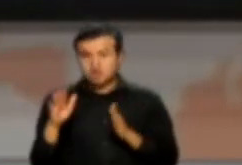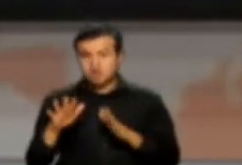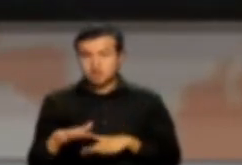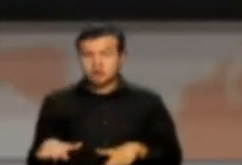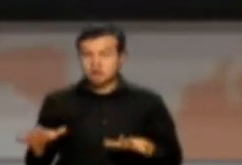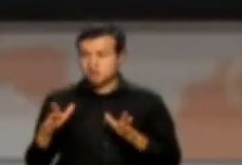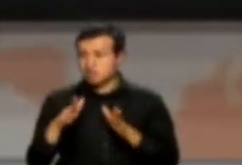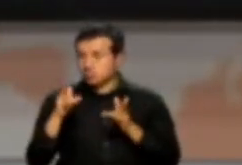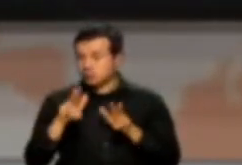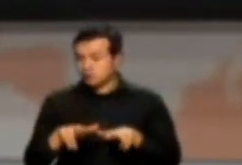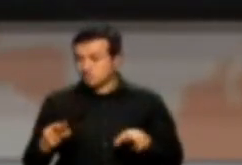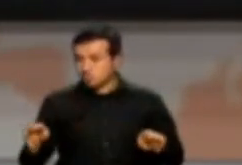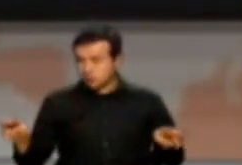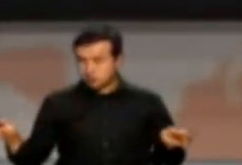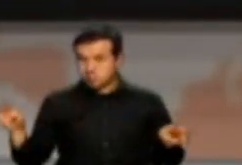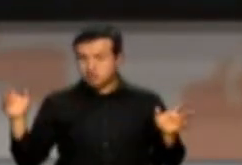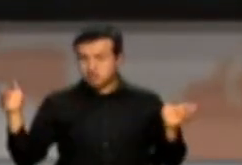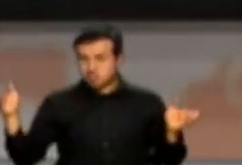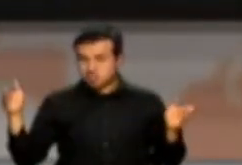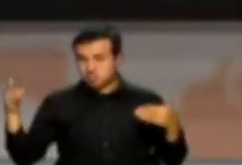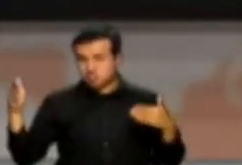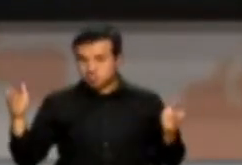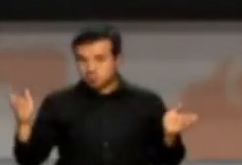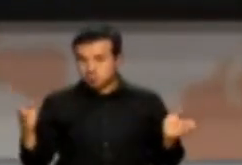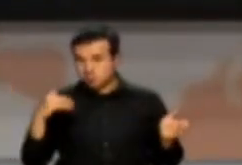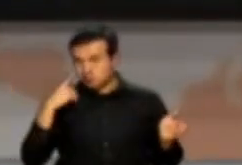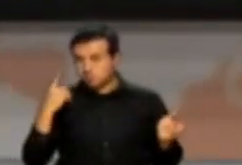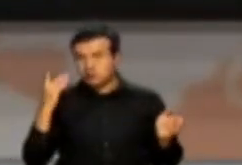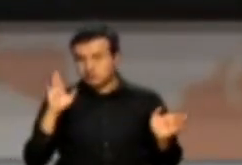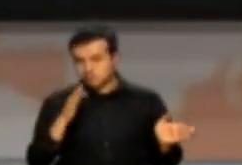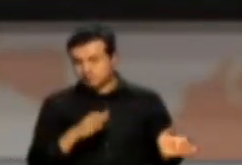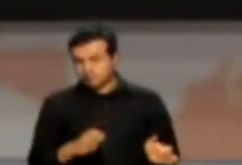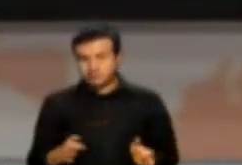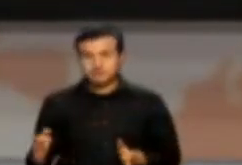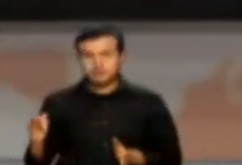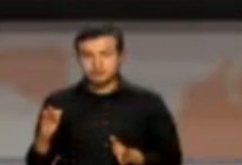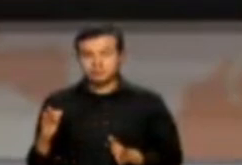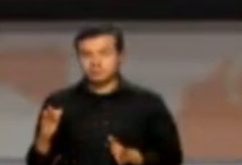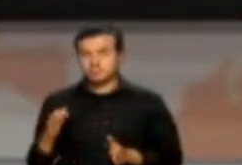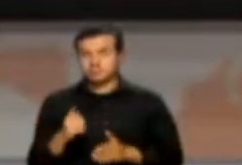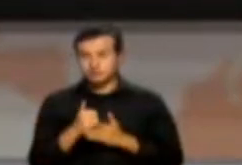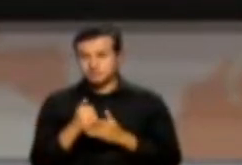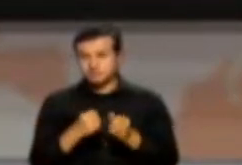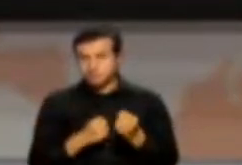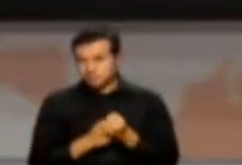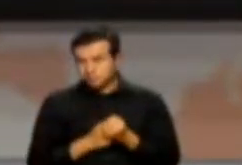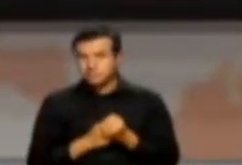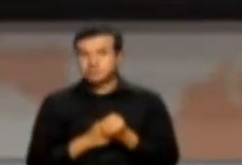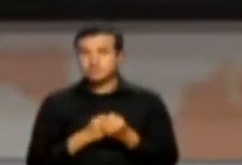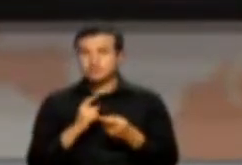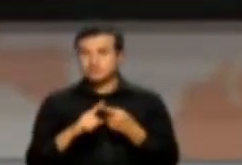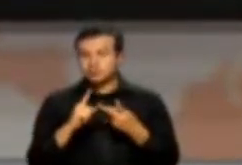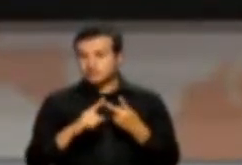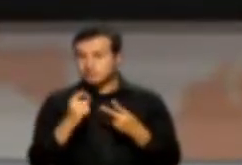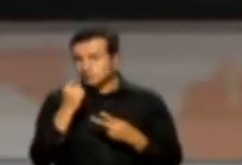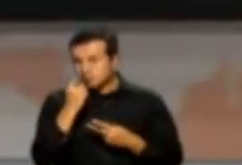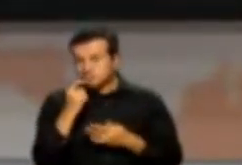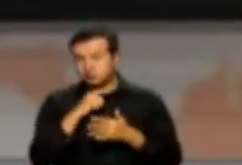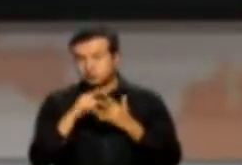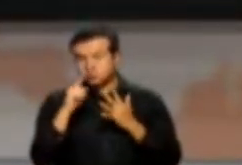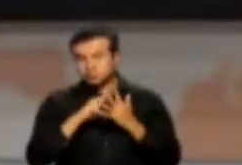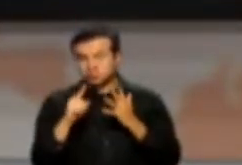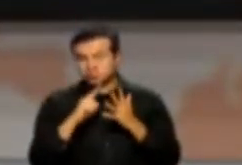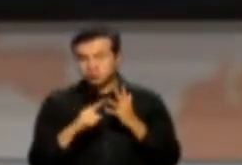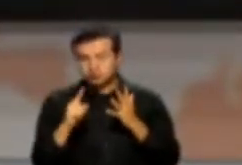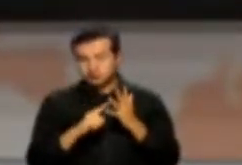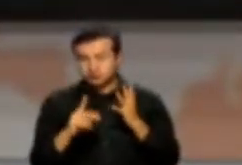general donde empezamos a dar el tratamiento inmunosupresor profilaxis antibiótica y empezar